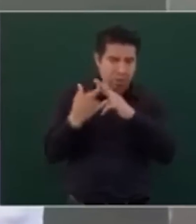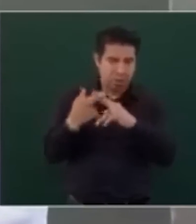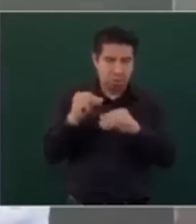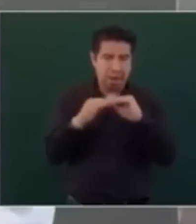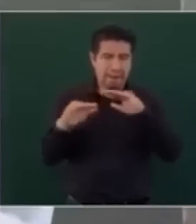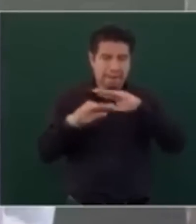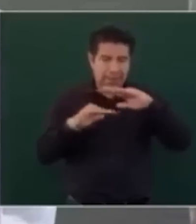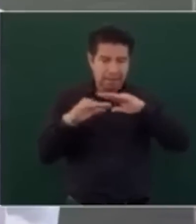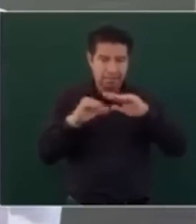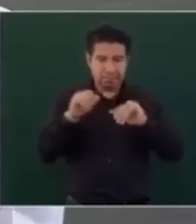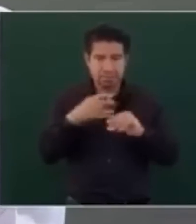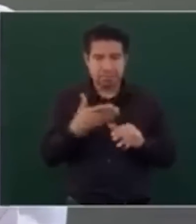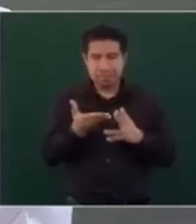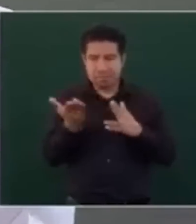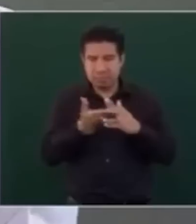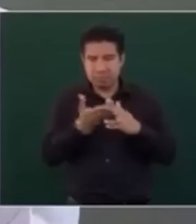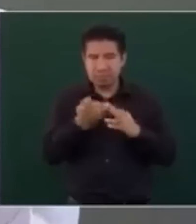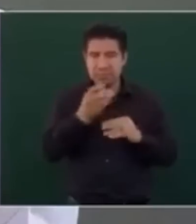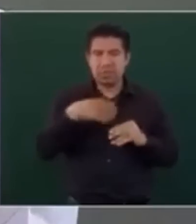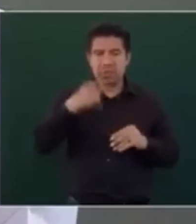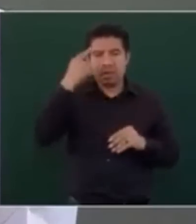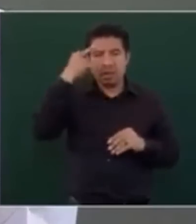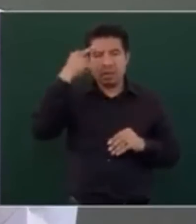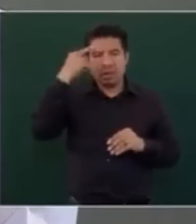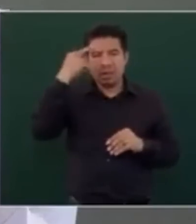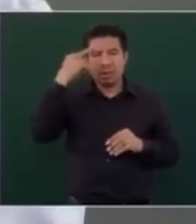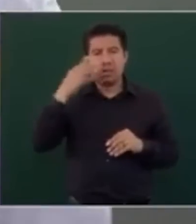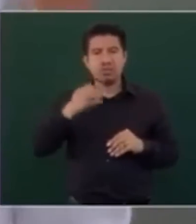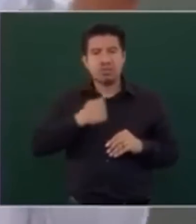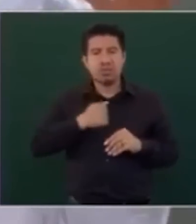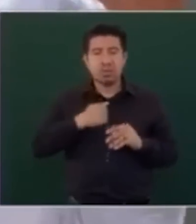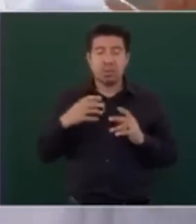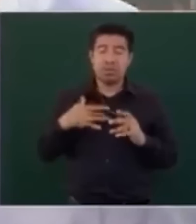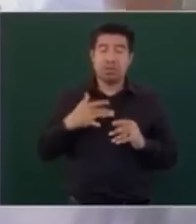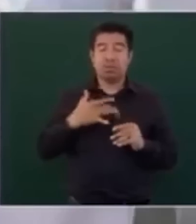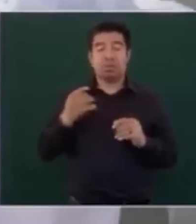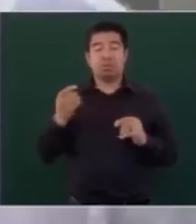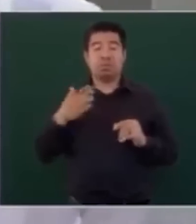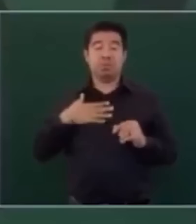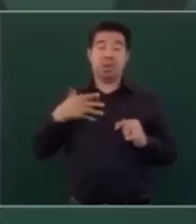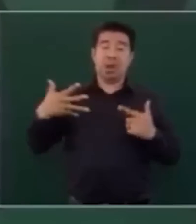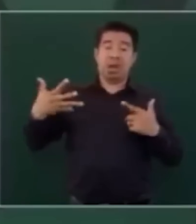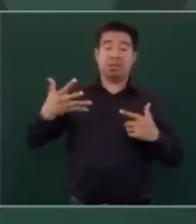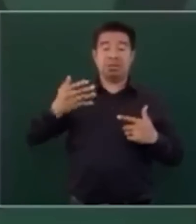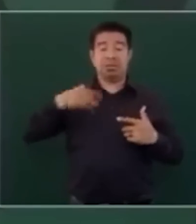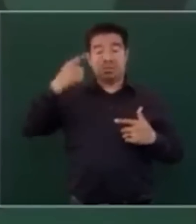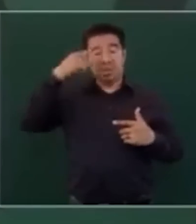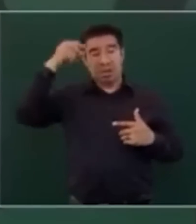con mentalidad conservadora, aspiracionista, que se dan ínfulas, ¿no?, de estar bien